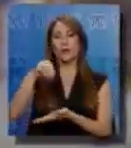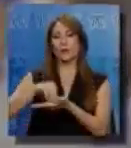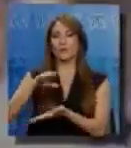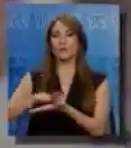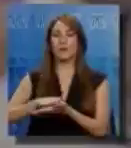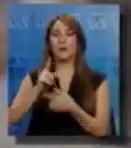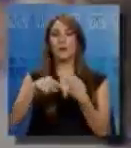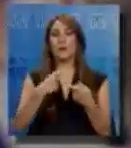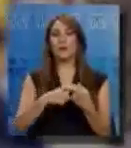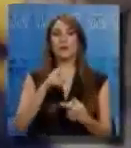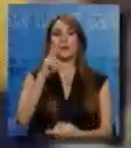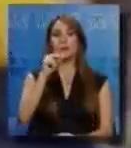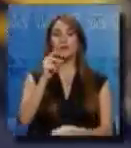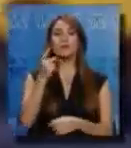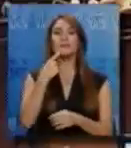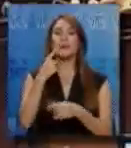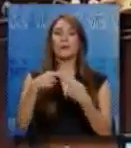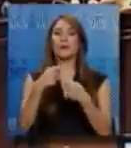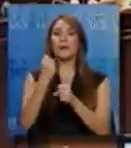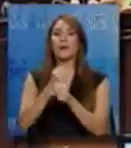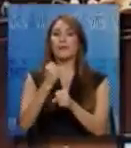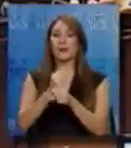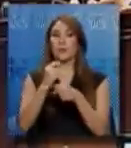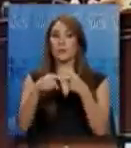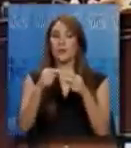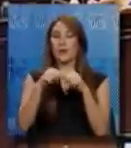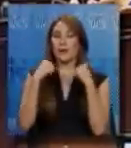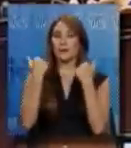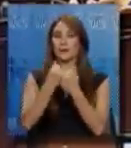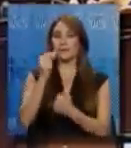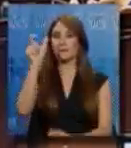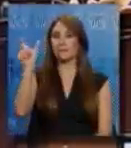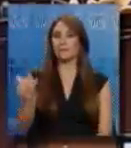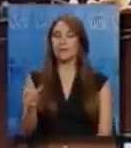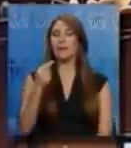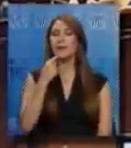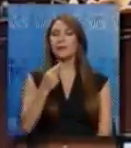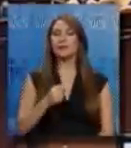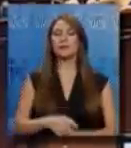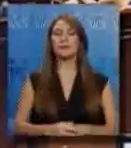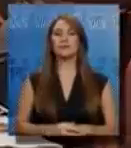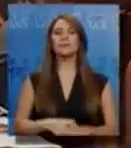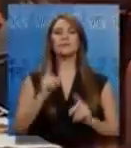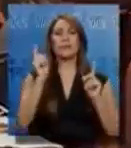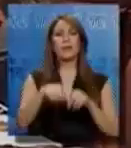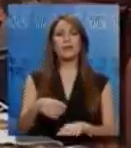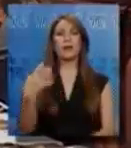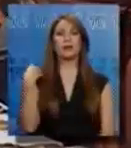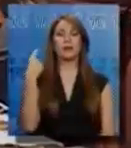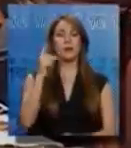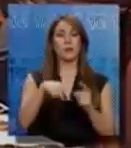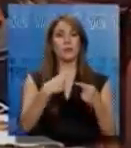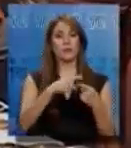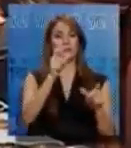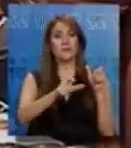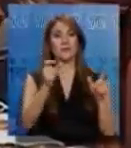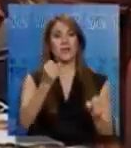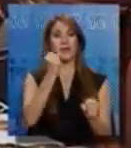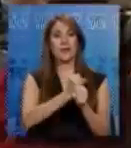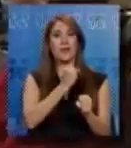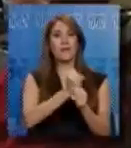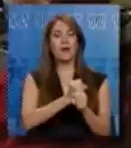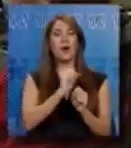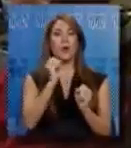personas que no estuvieron en relación de dependencia. Por ello, el asambleísta Fausto Cayambe señala que la idea es garantizar que las damas de casa y trabajadores